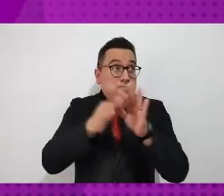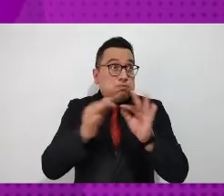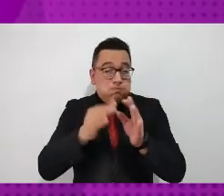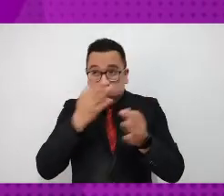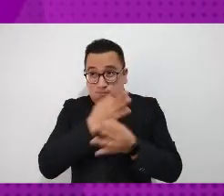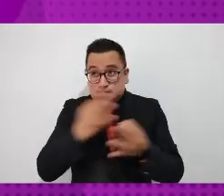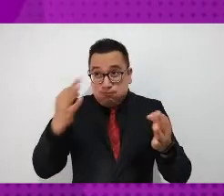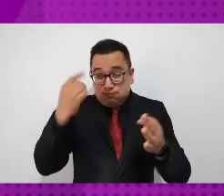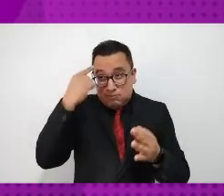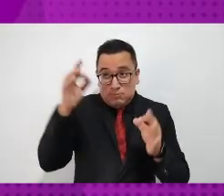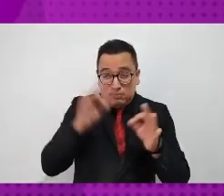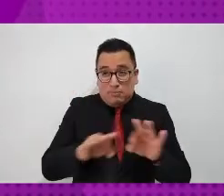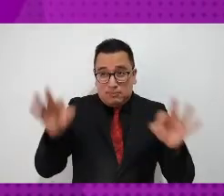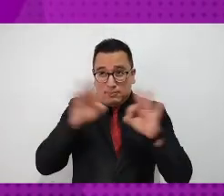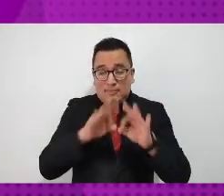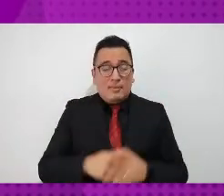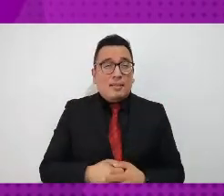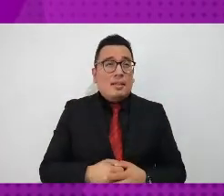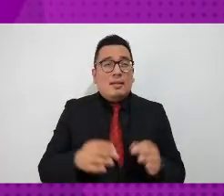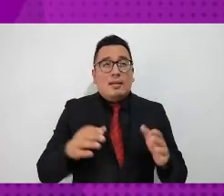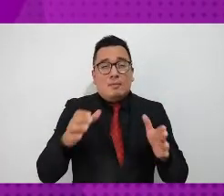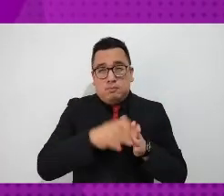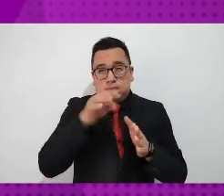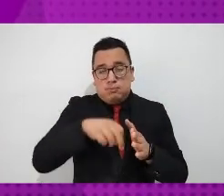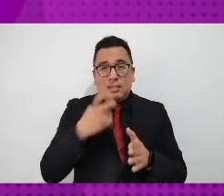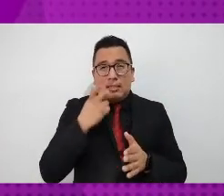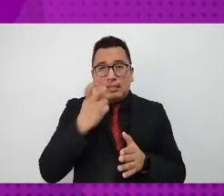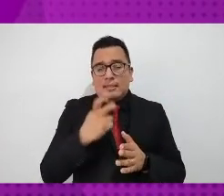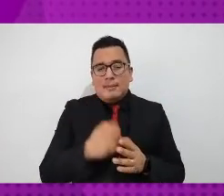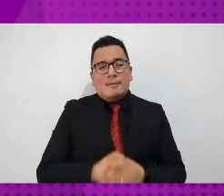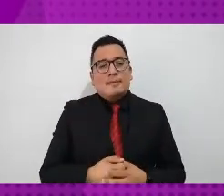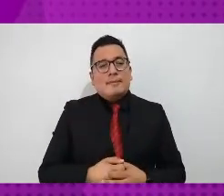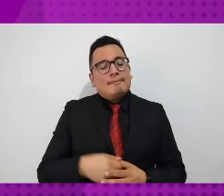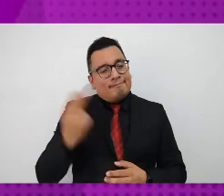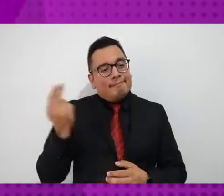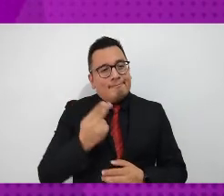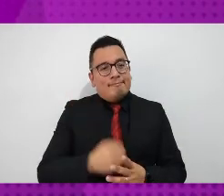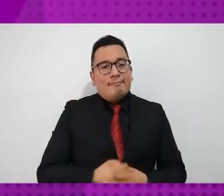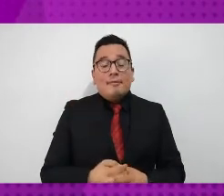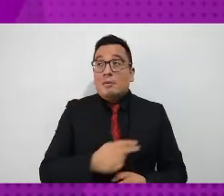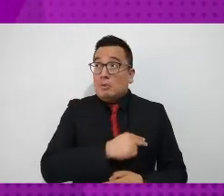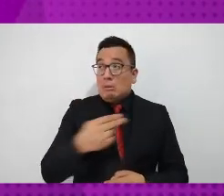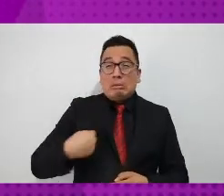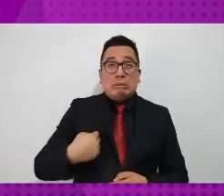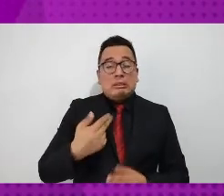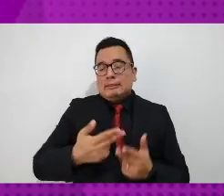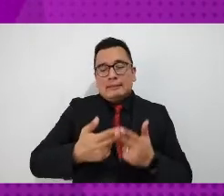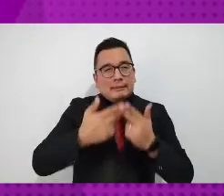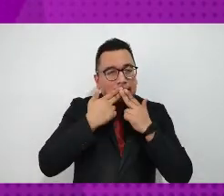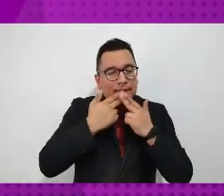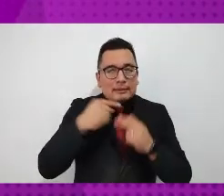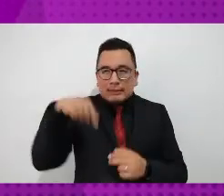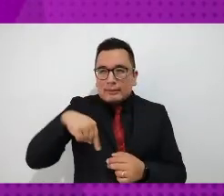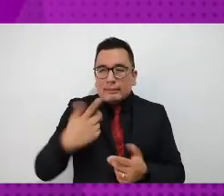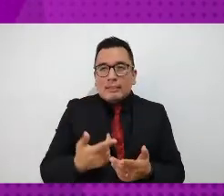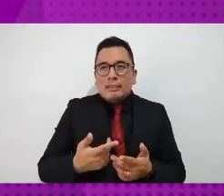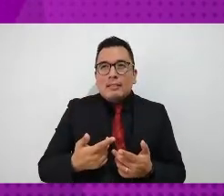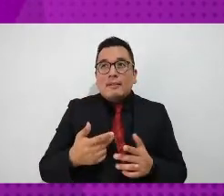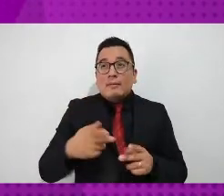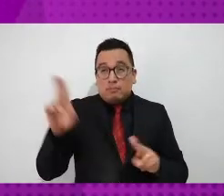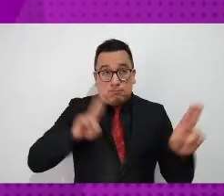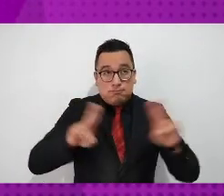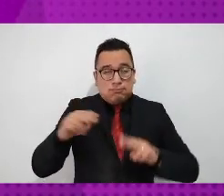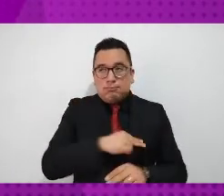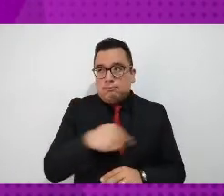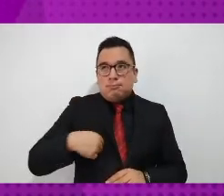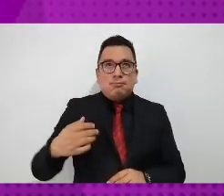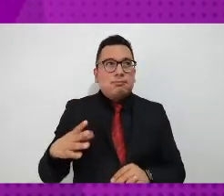la importancia del mundo electoral son fundamentales y quienes amamos esto no dejamos la oportunidad de